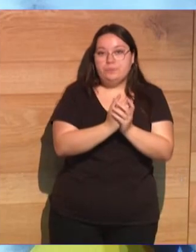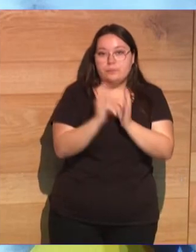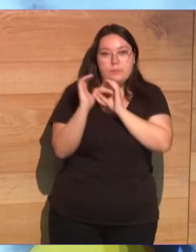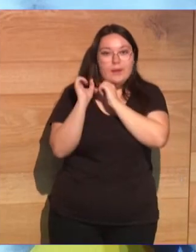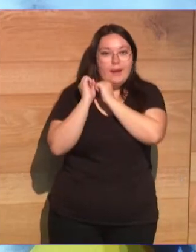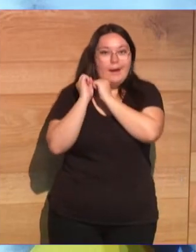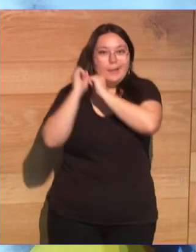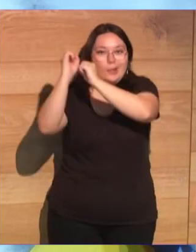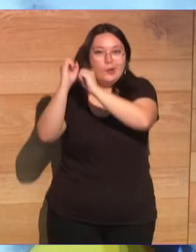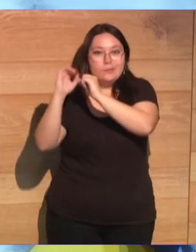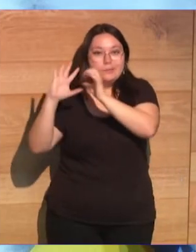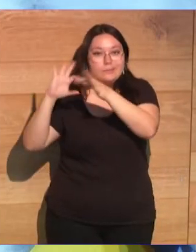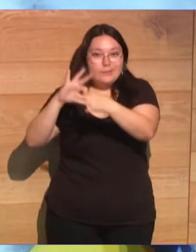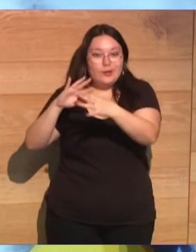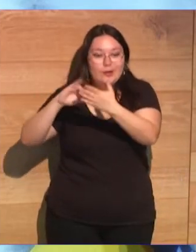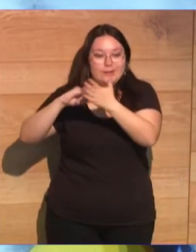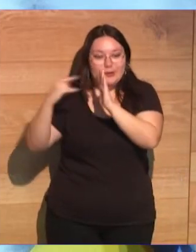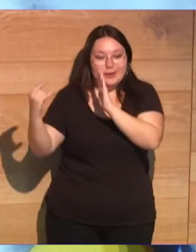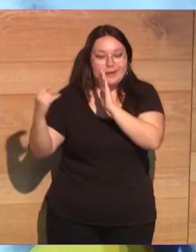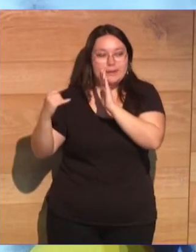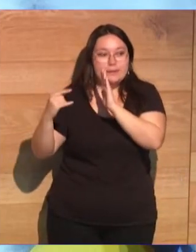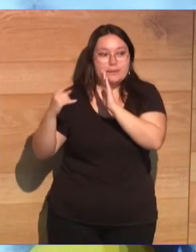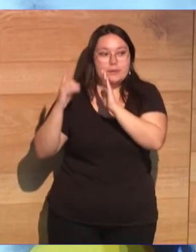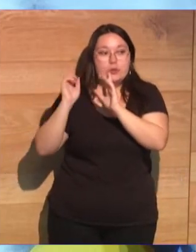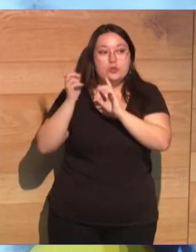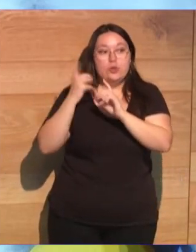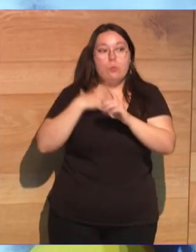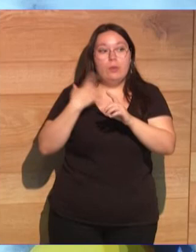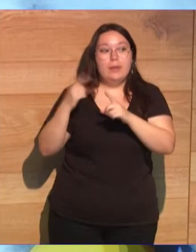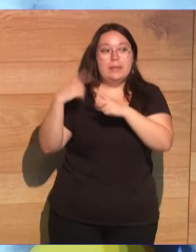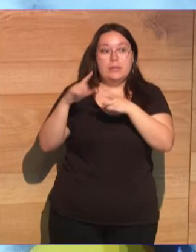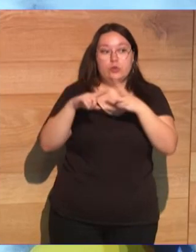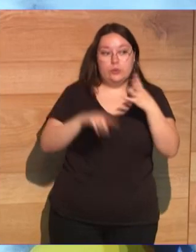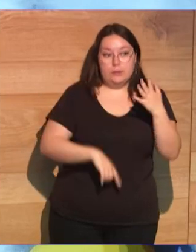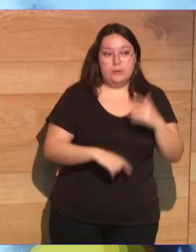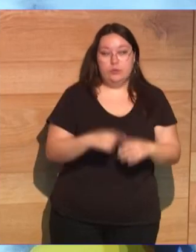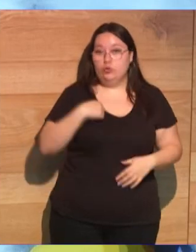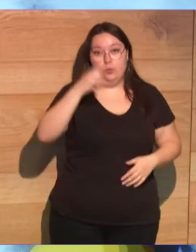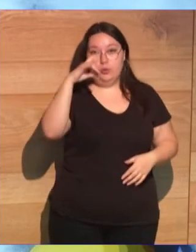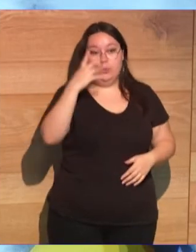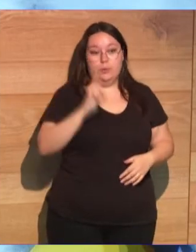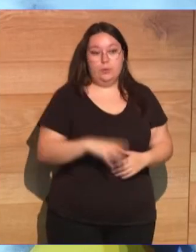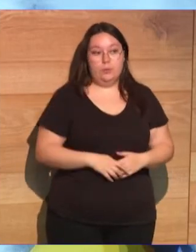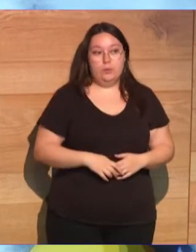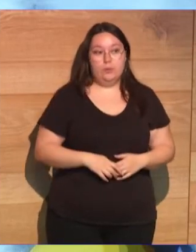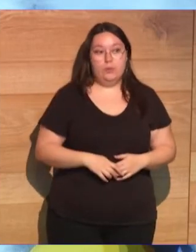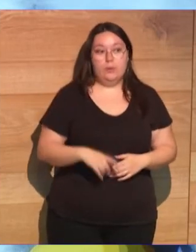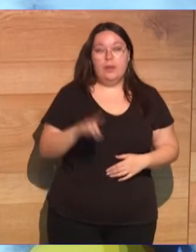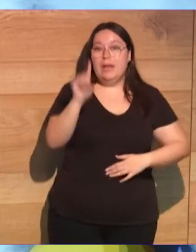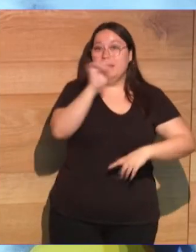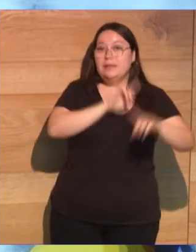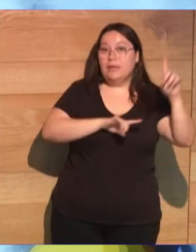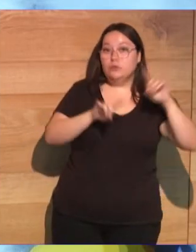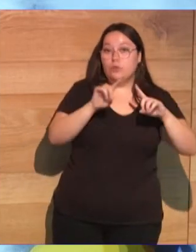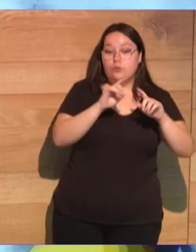relación a las tecnologías solo podrían ser estas cosas. No me lo estoy inventando yo. El trastorno por uso